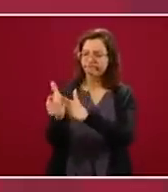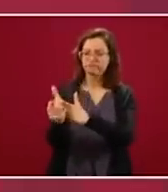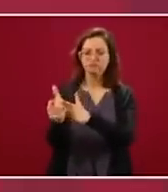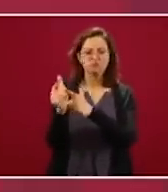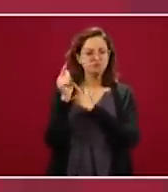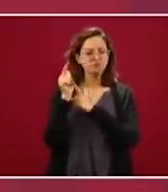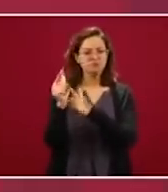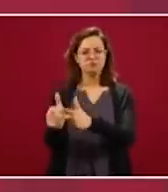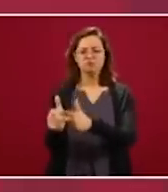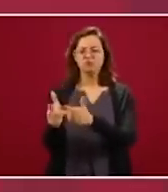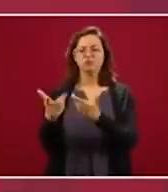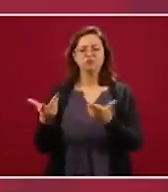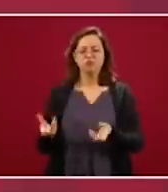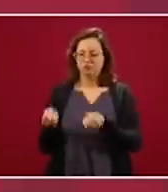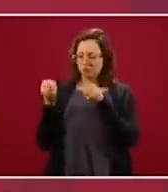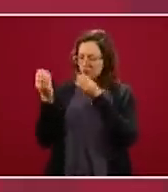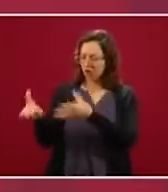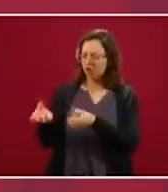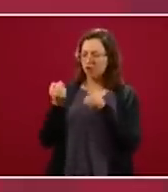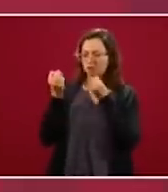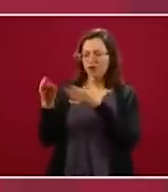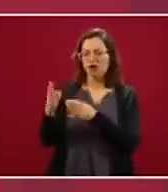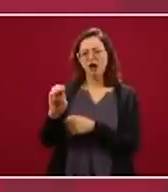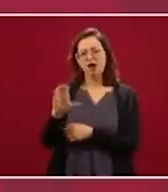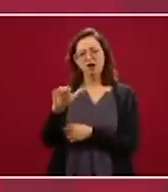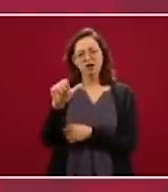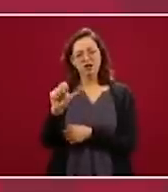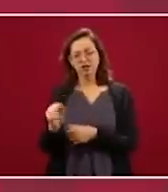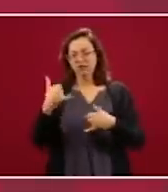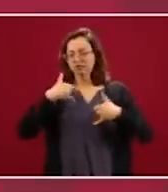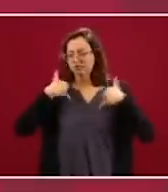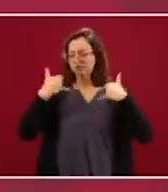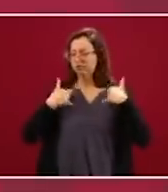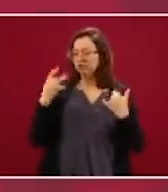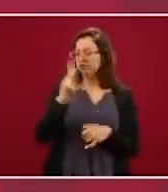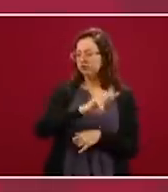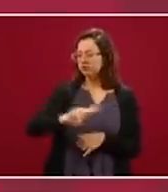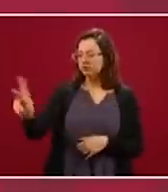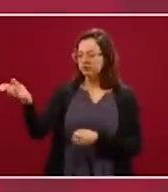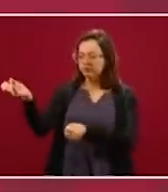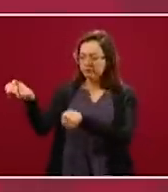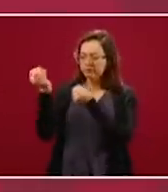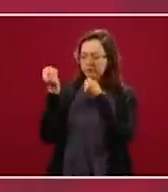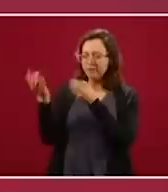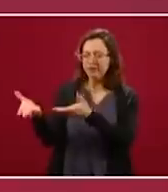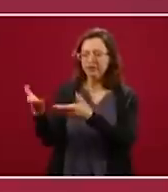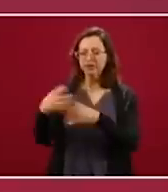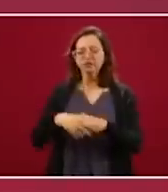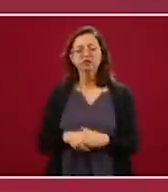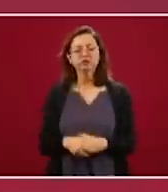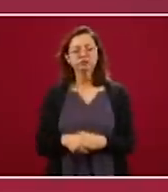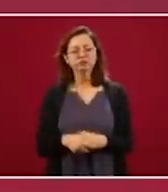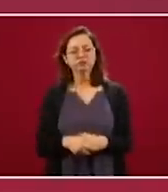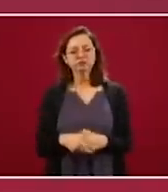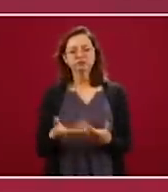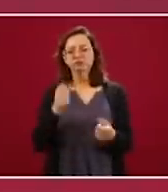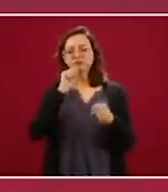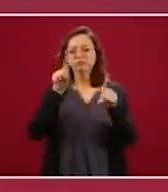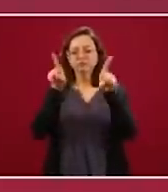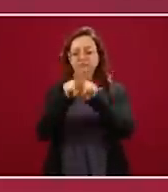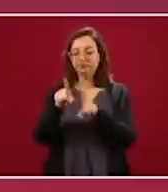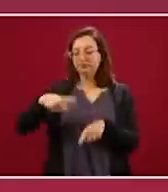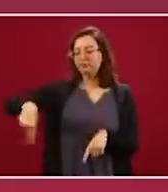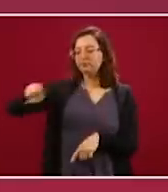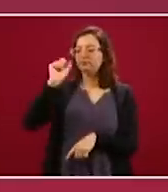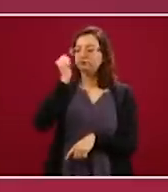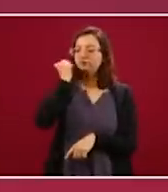seguir llegando las becas a todos los jóvenes. En el caso de los estudiantes